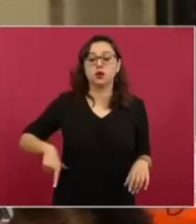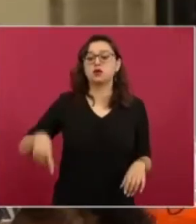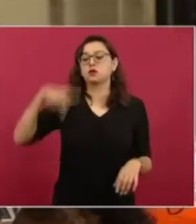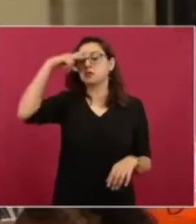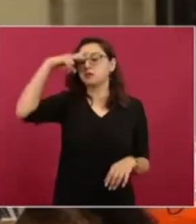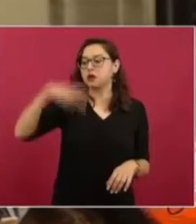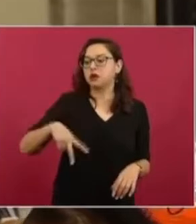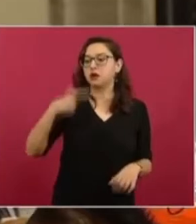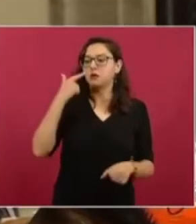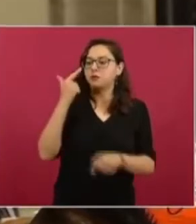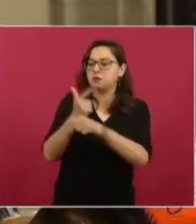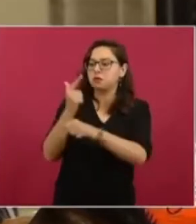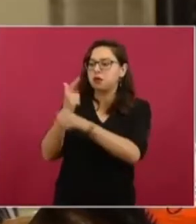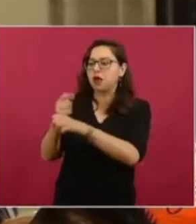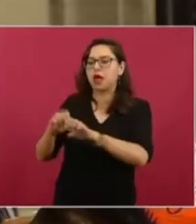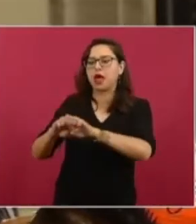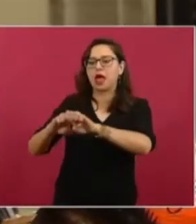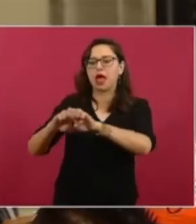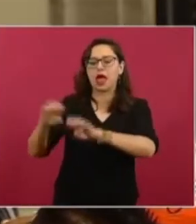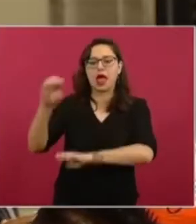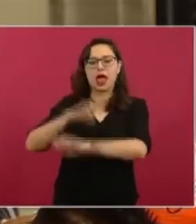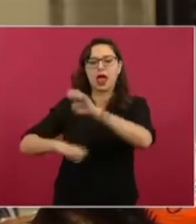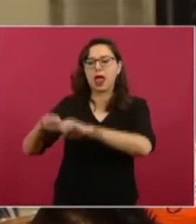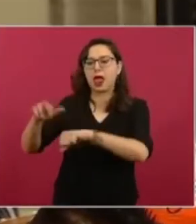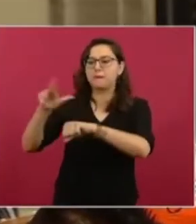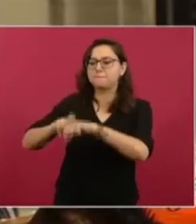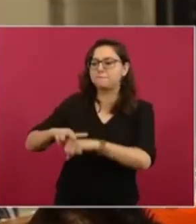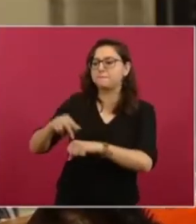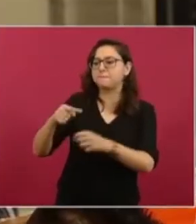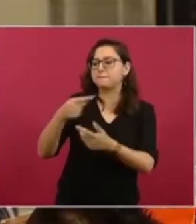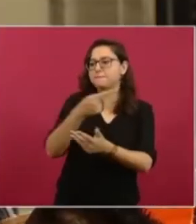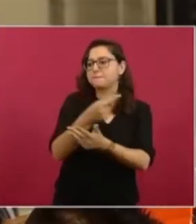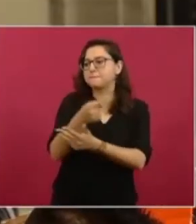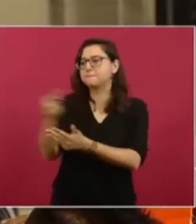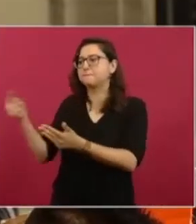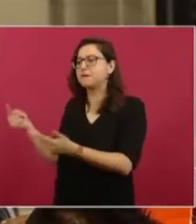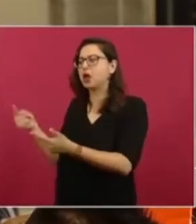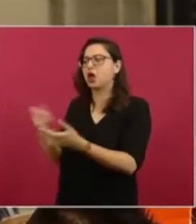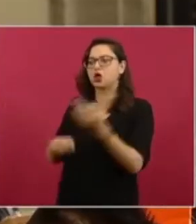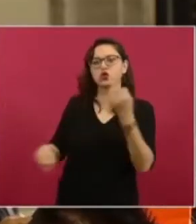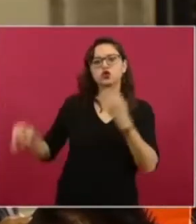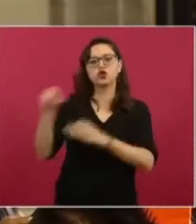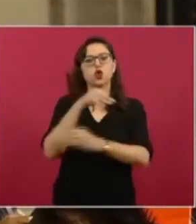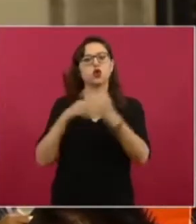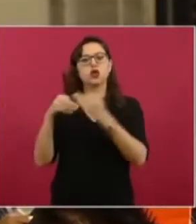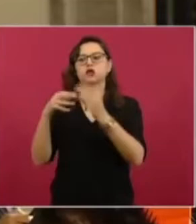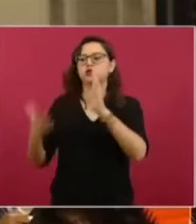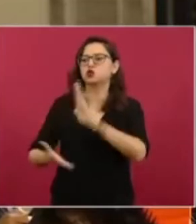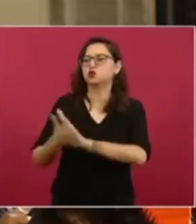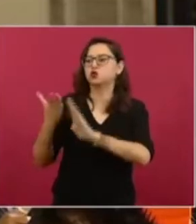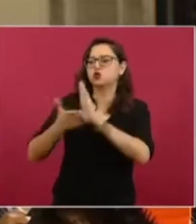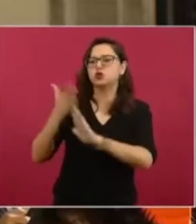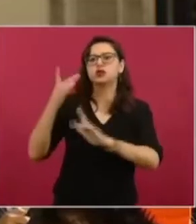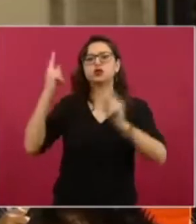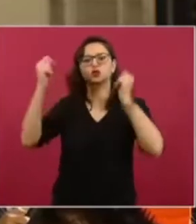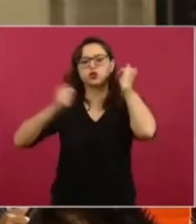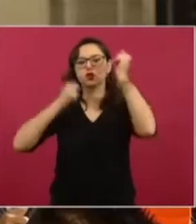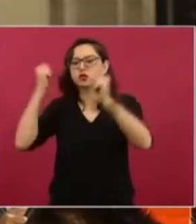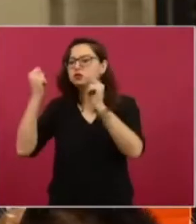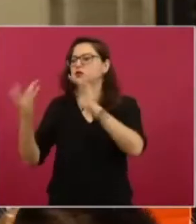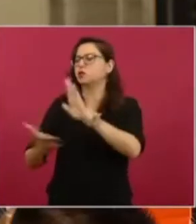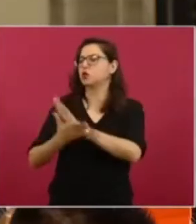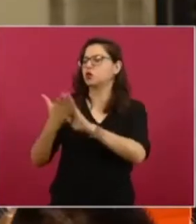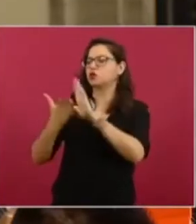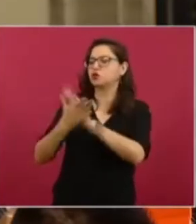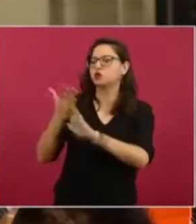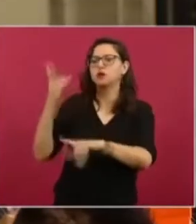estas empresas han solicitado manifestaciones de impacto ambiental para construir parques temáticos y centros turísticos que han acabado con la selva